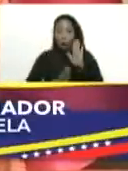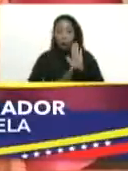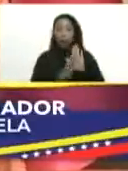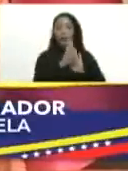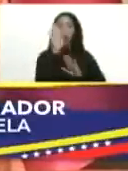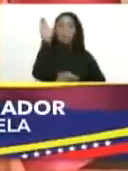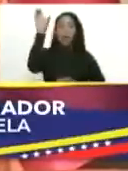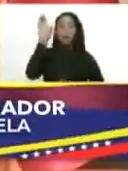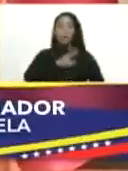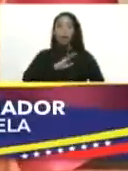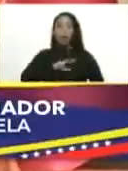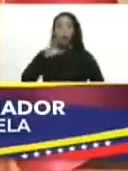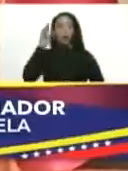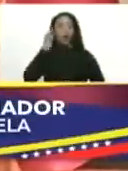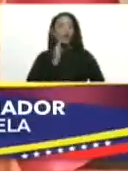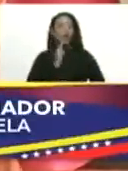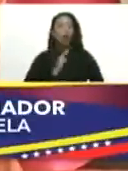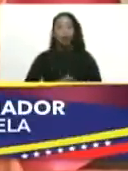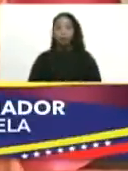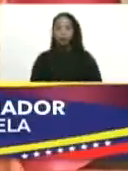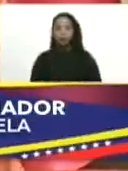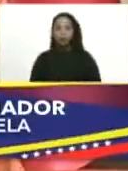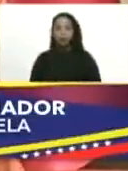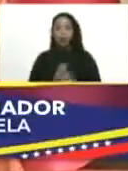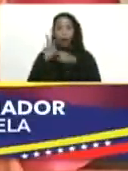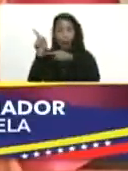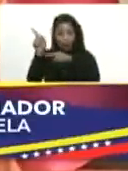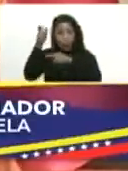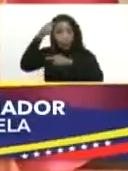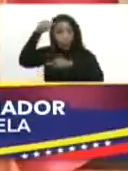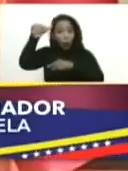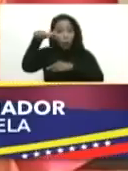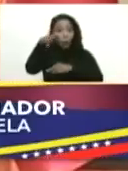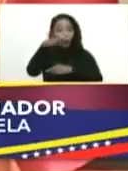patria bolivariana. Ese pueblo